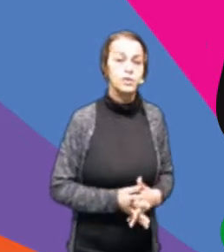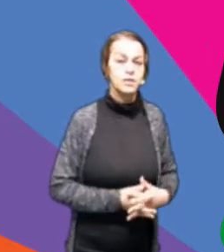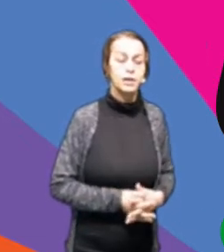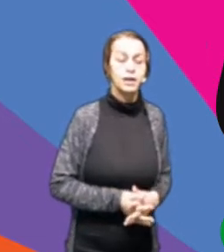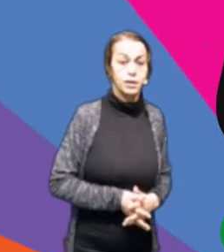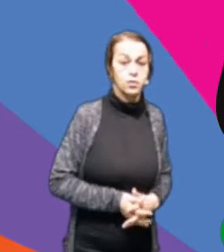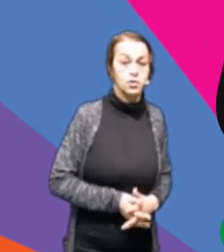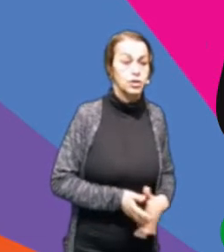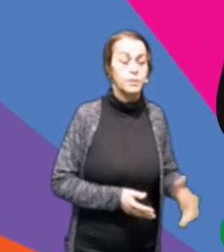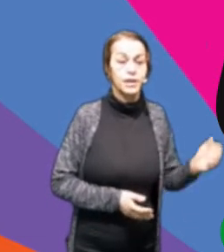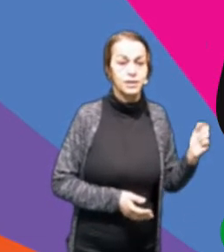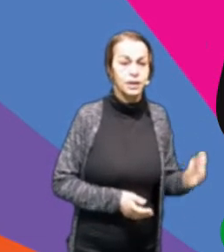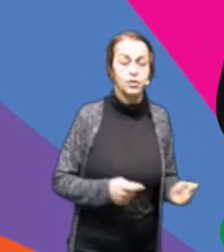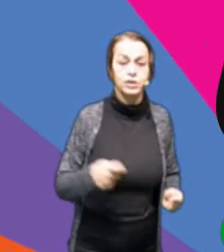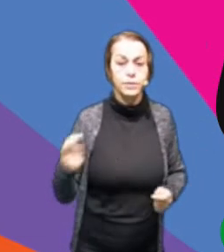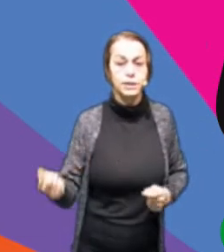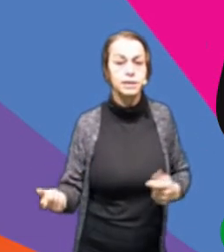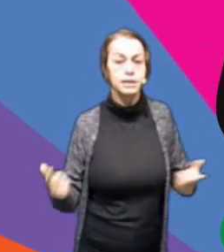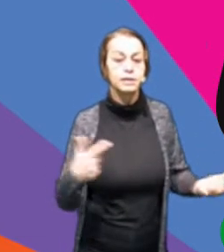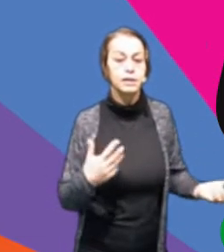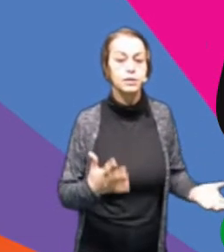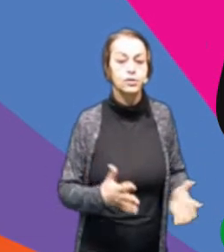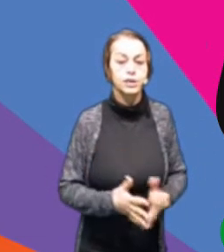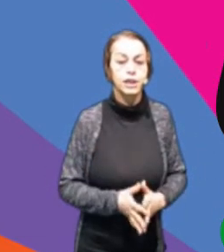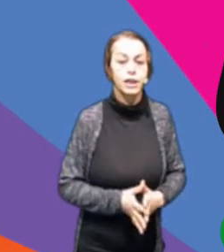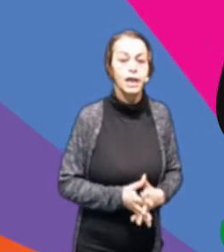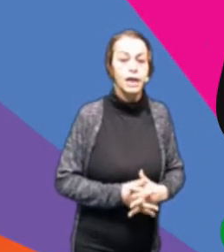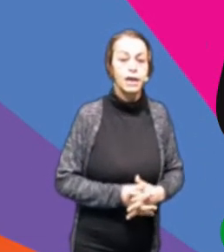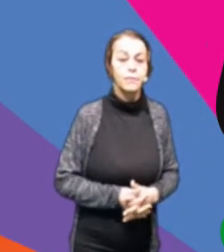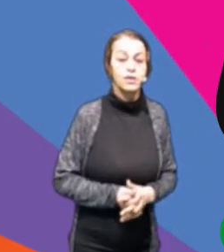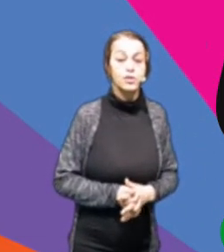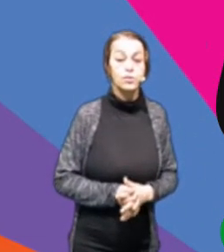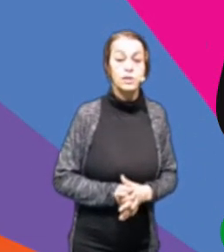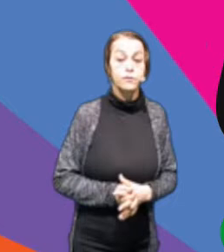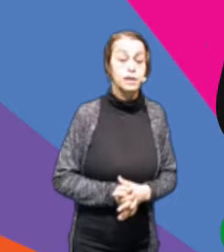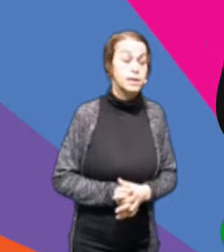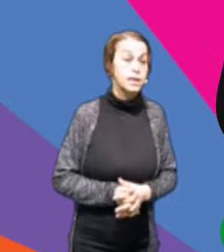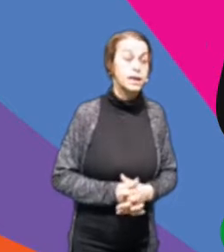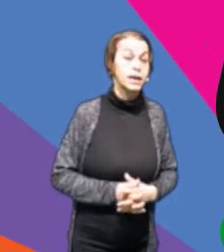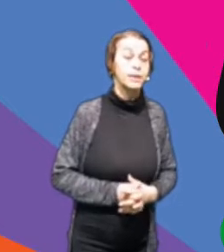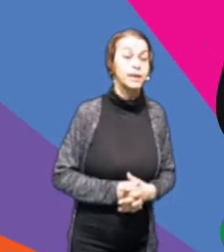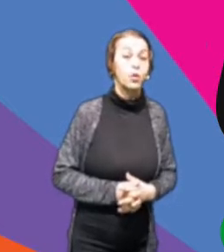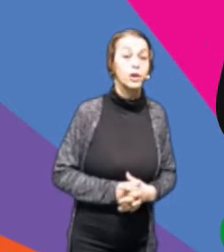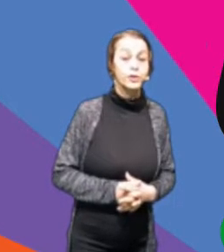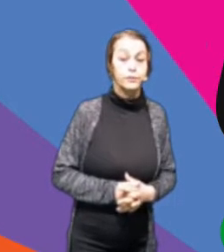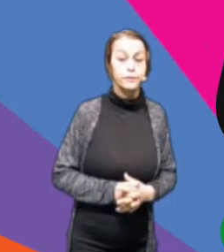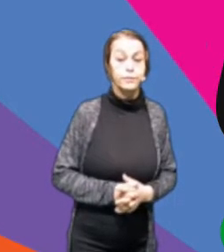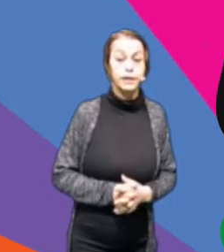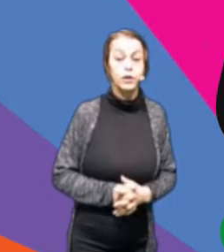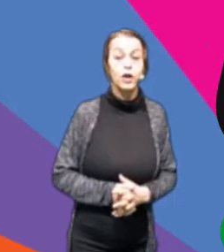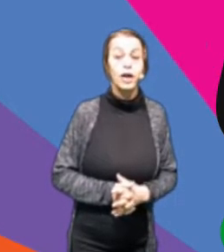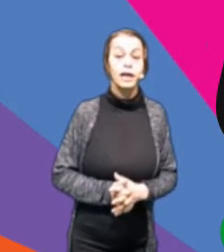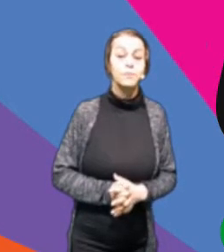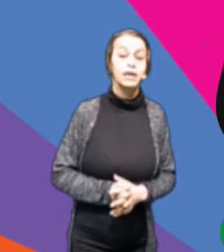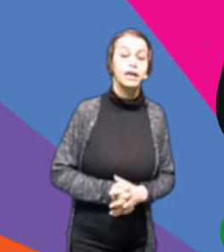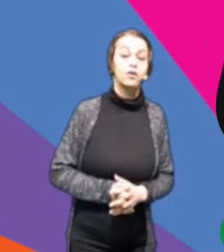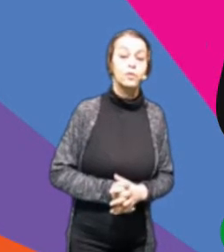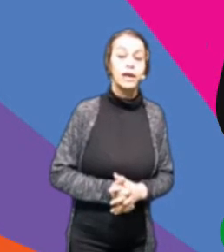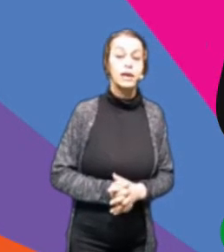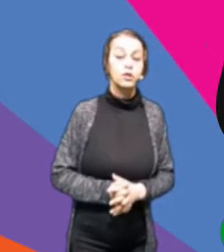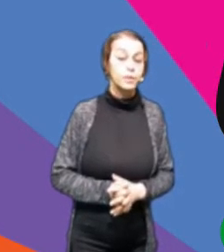siempre les digo yo, ni para atrás, no se avanza ni se retrocede. La invasión rusa fue lanzada que el 24 de febrero ha implicado